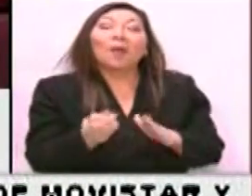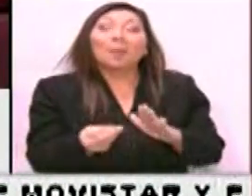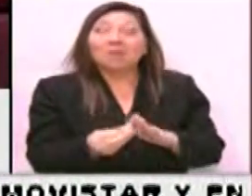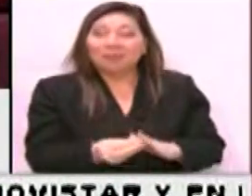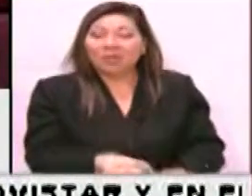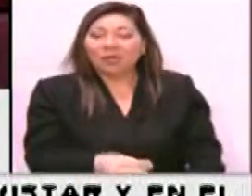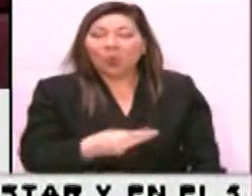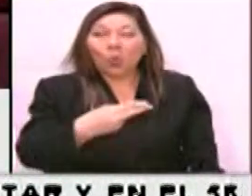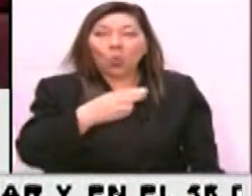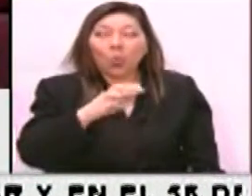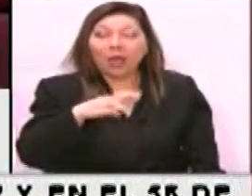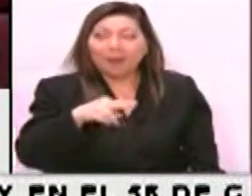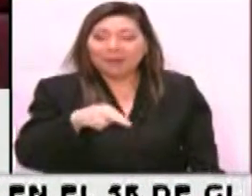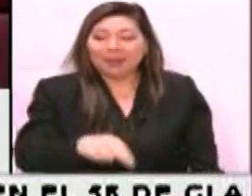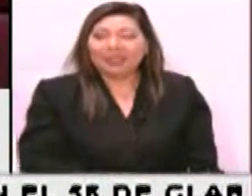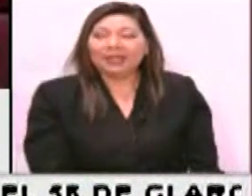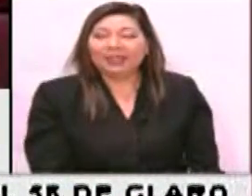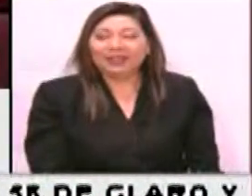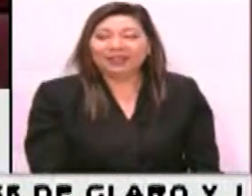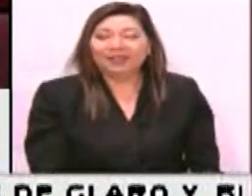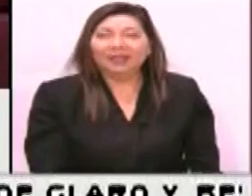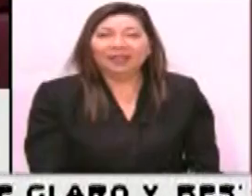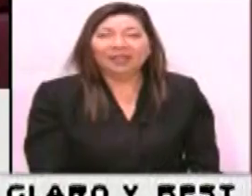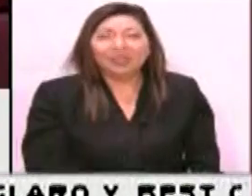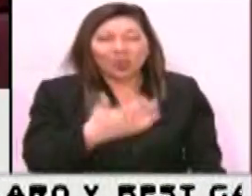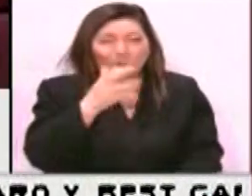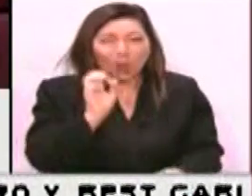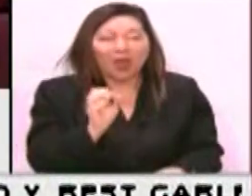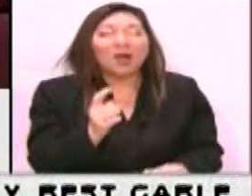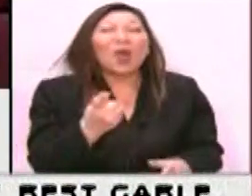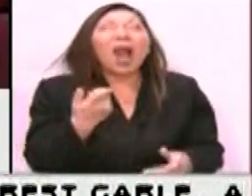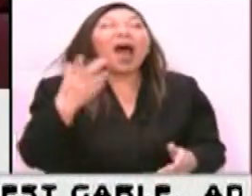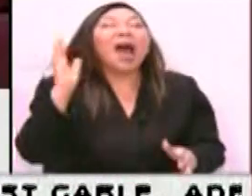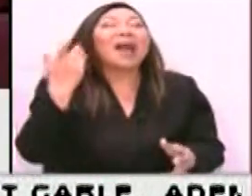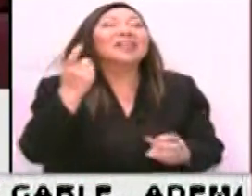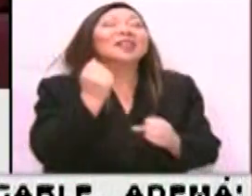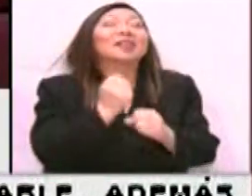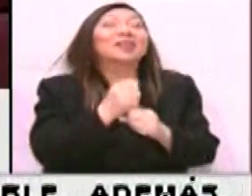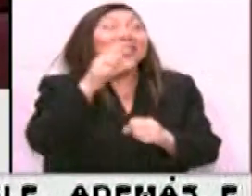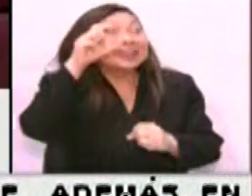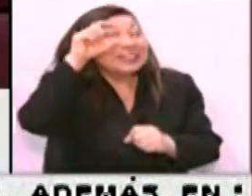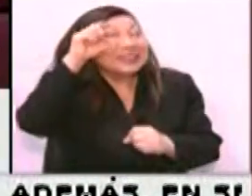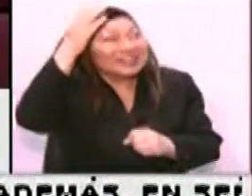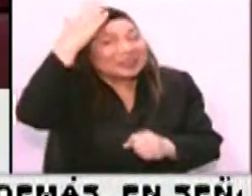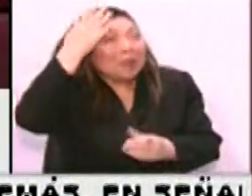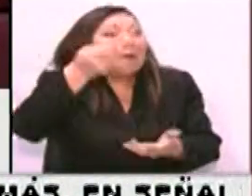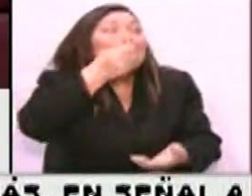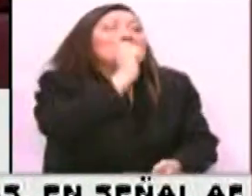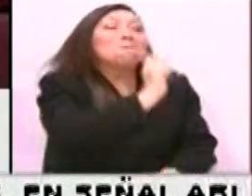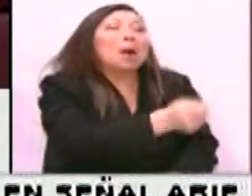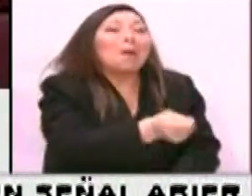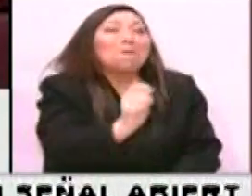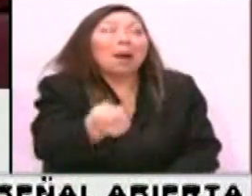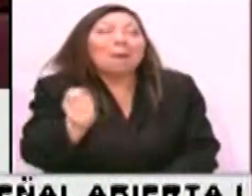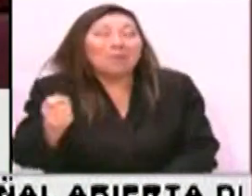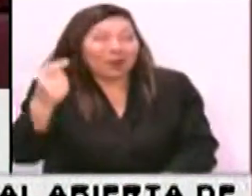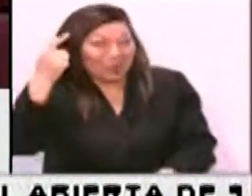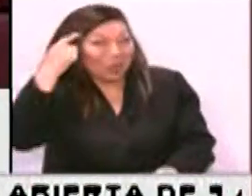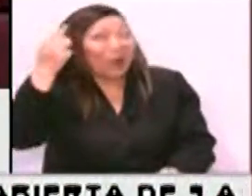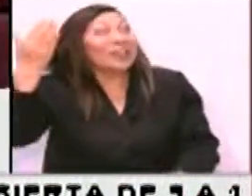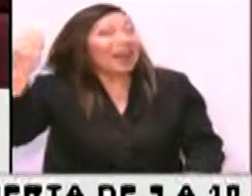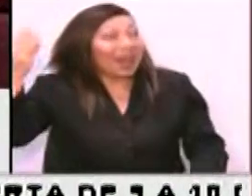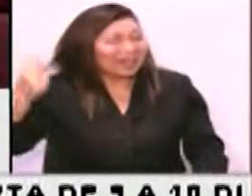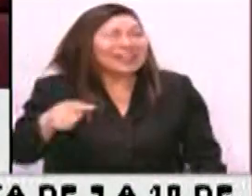Milagro Guamán Lu, creo que se llamaba la chica de Huánuco, a Polac Merel y a una serie de personajes de triste